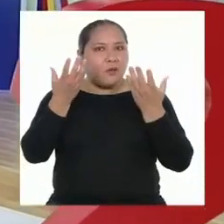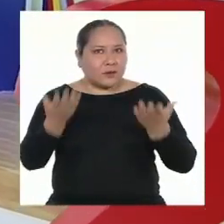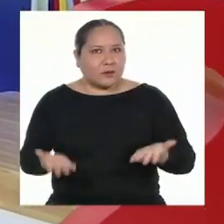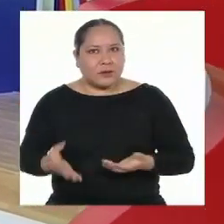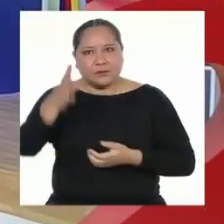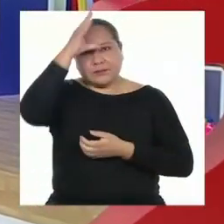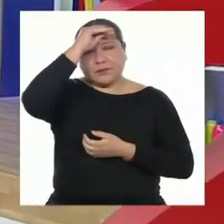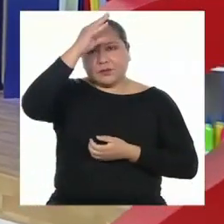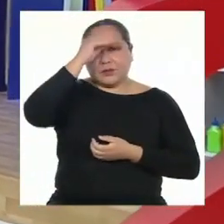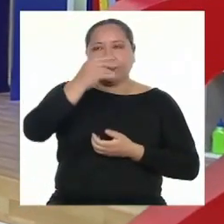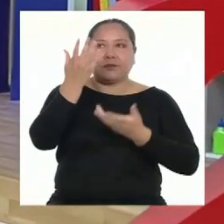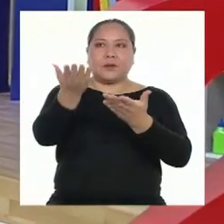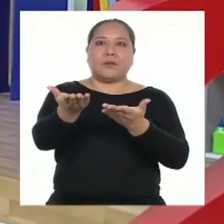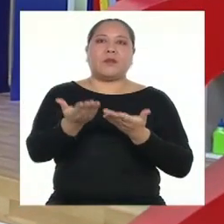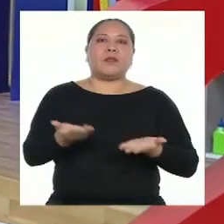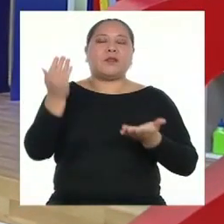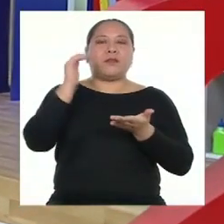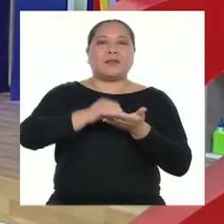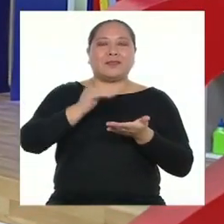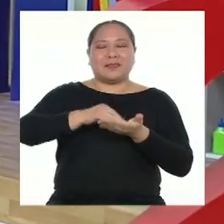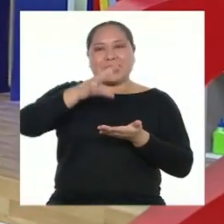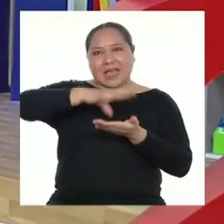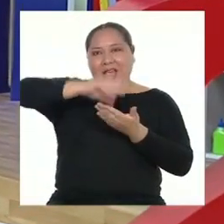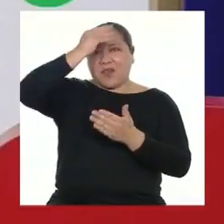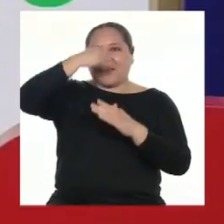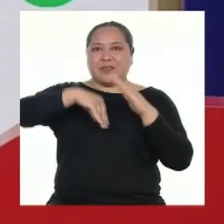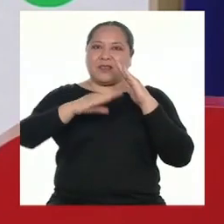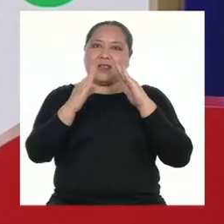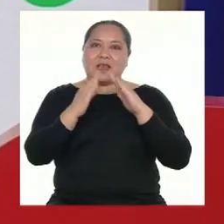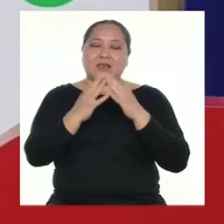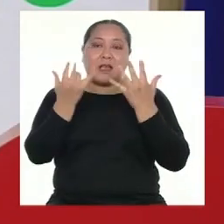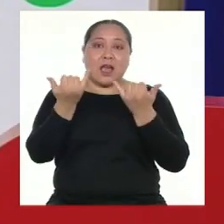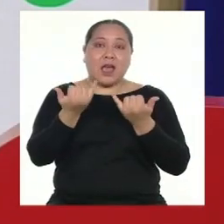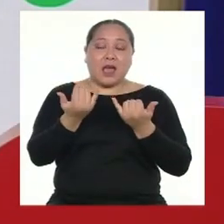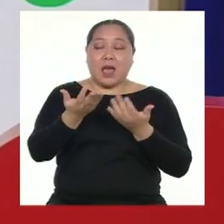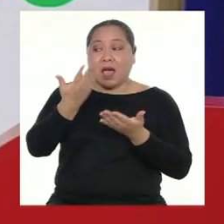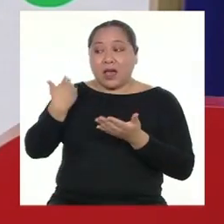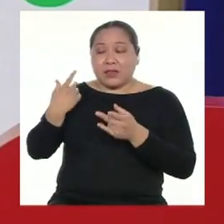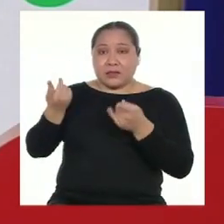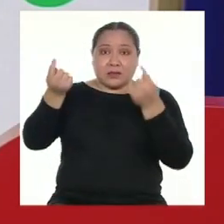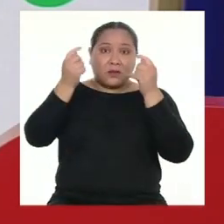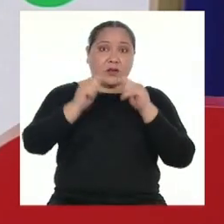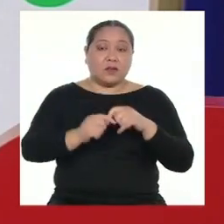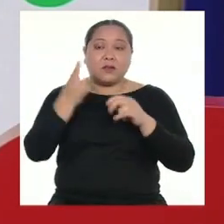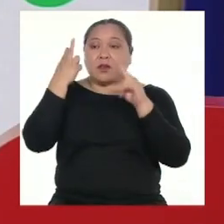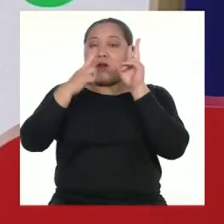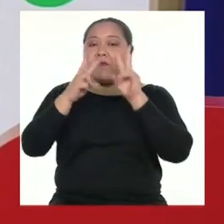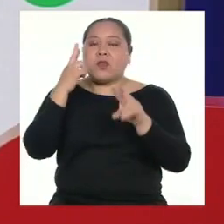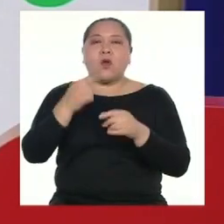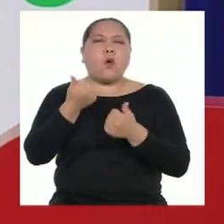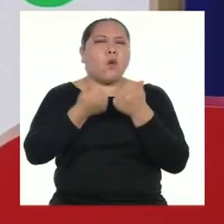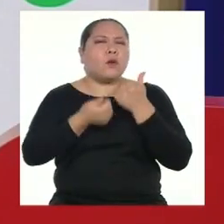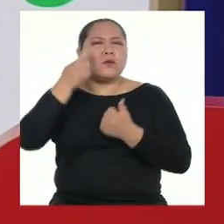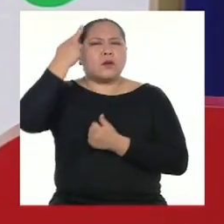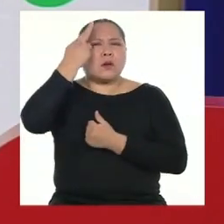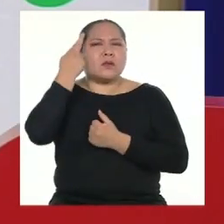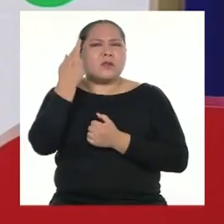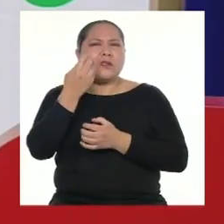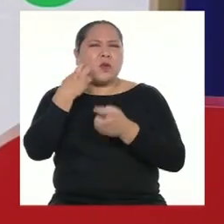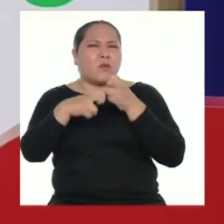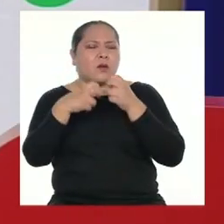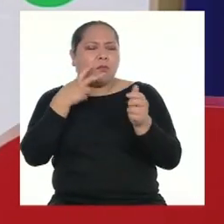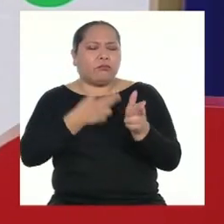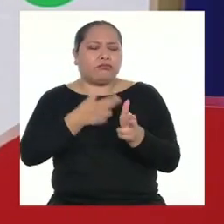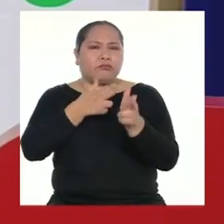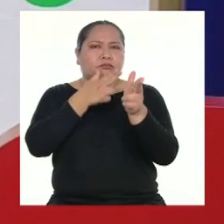Chicas y chicos, bienvenidos de vuelta a Aprendo en Casa. Antes de la pausa estábamos viendo las causas del caos vehicular en varios